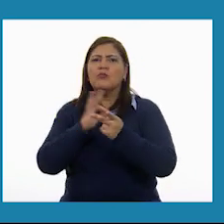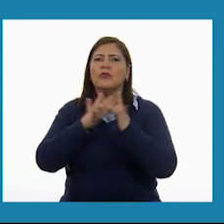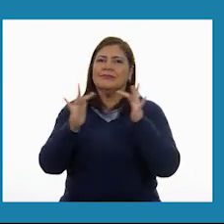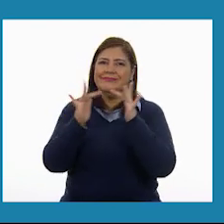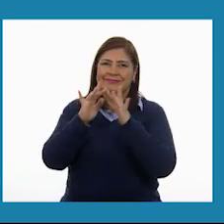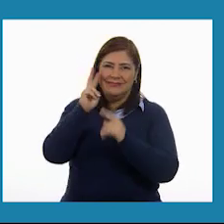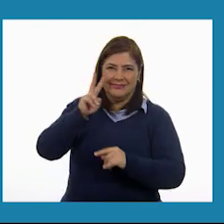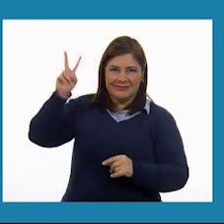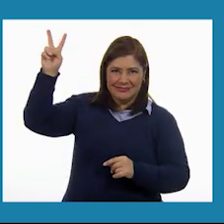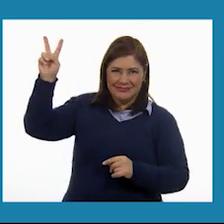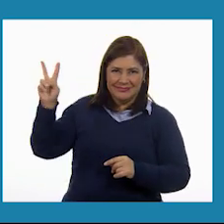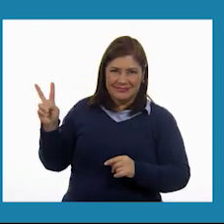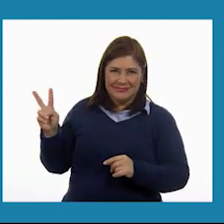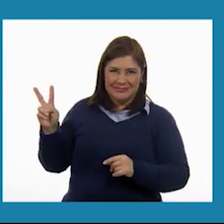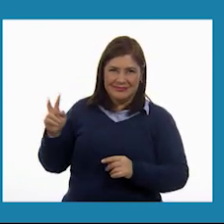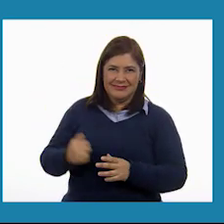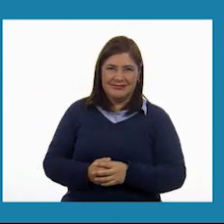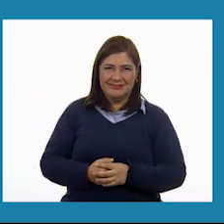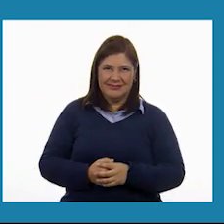contáctanos.